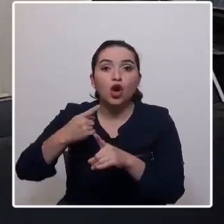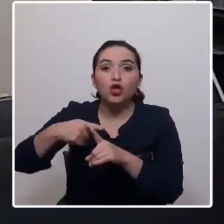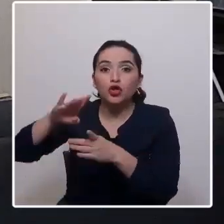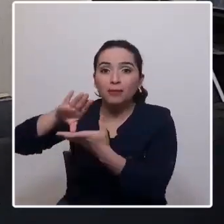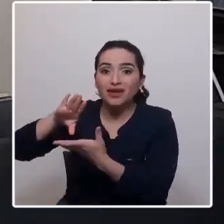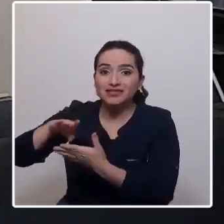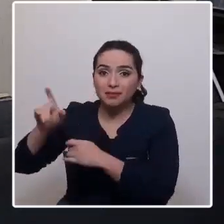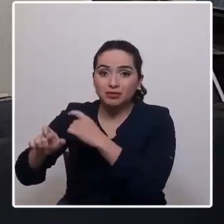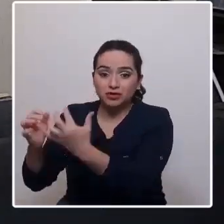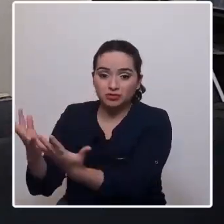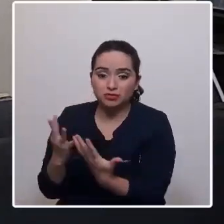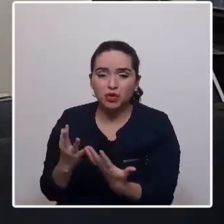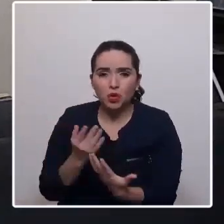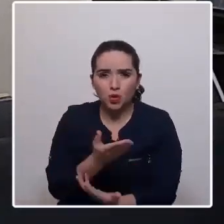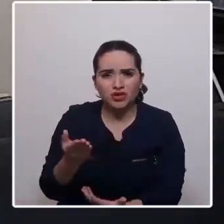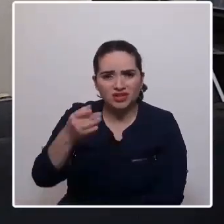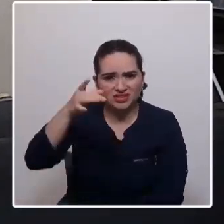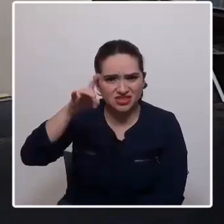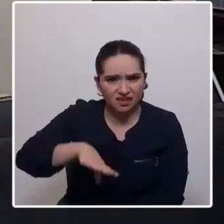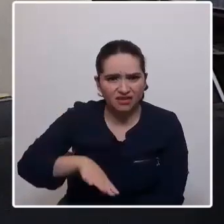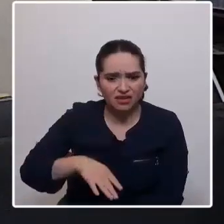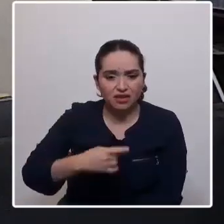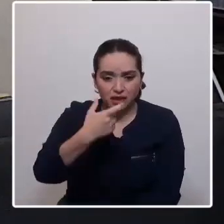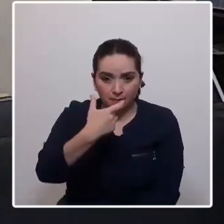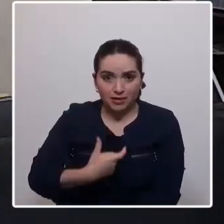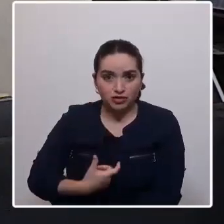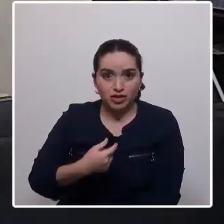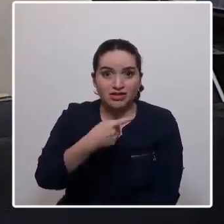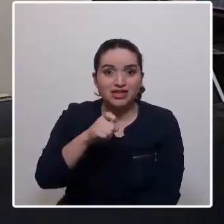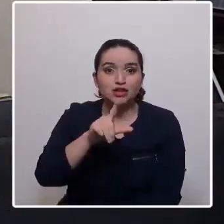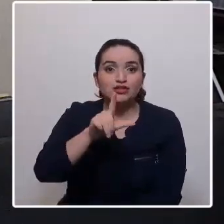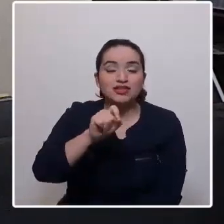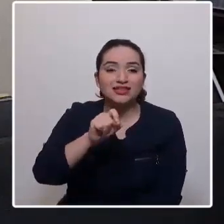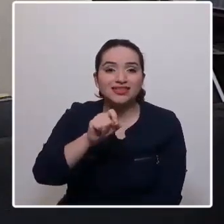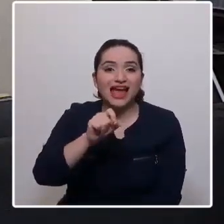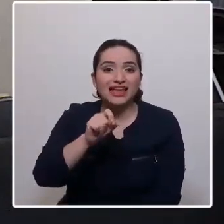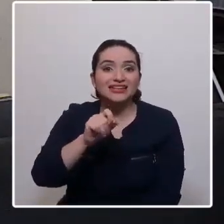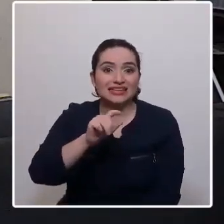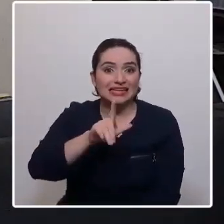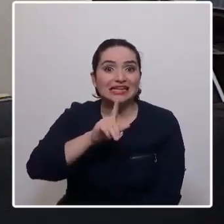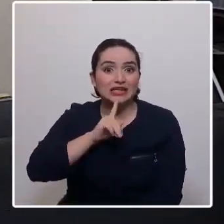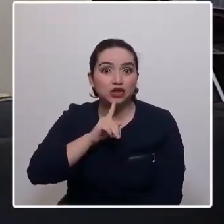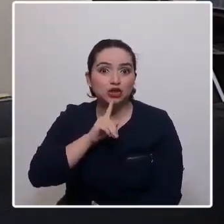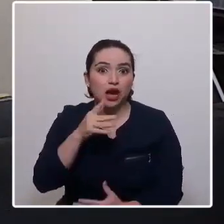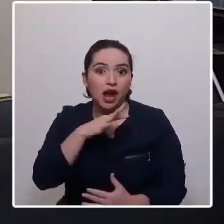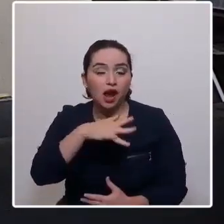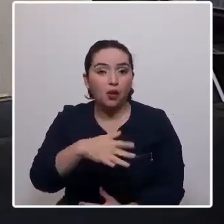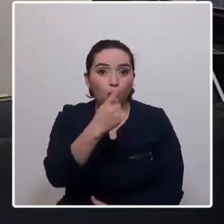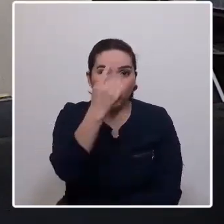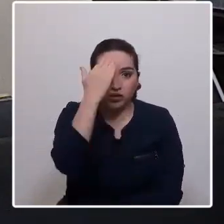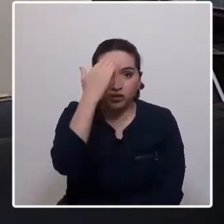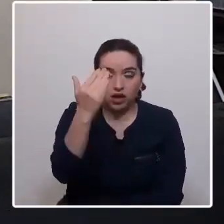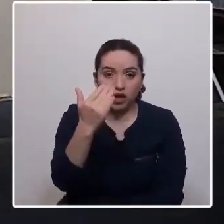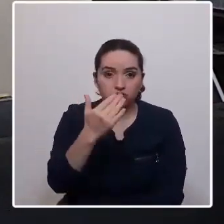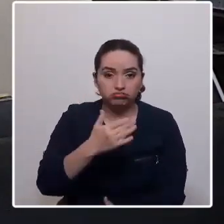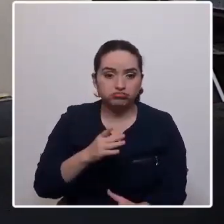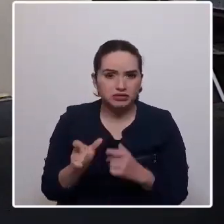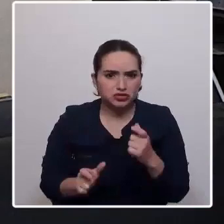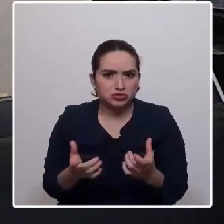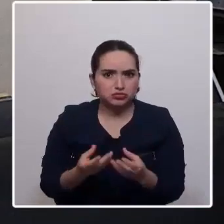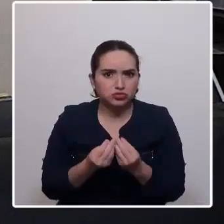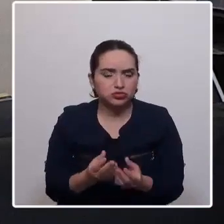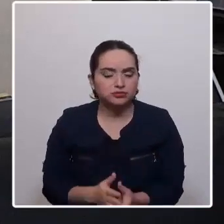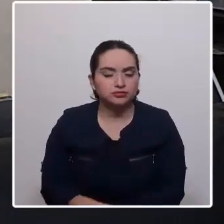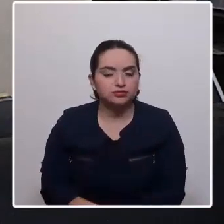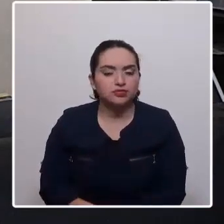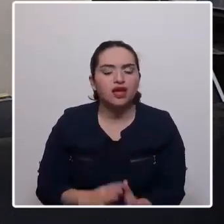consume 170 litros de agua y esa persona no tiene nacionalidades? 170 litros de agua al día. Artículo 29.